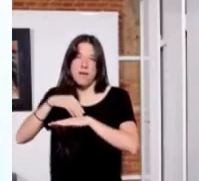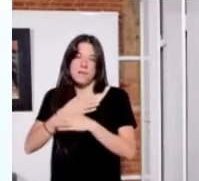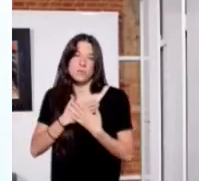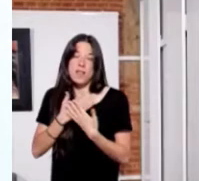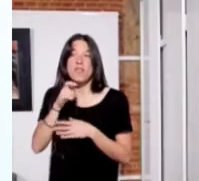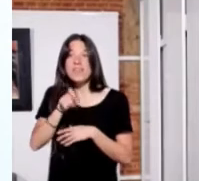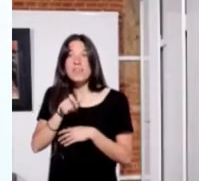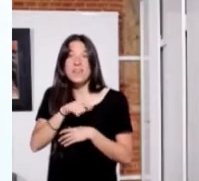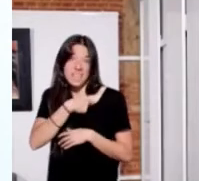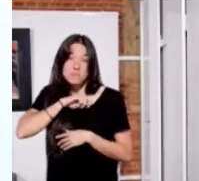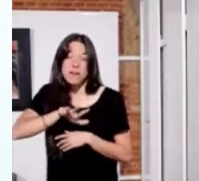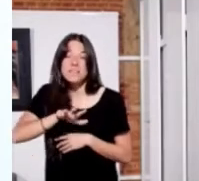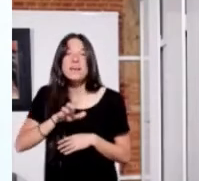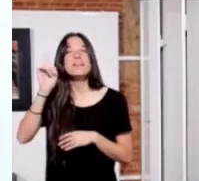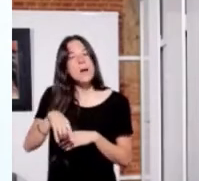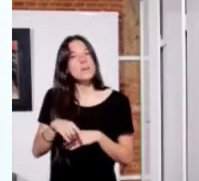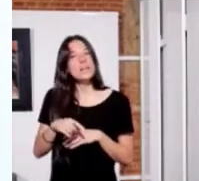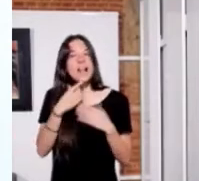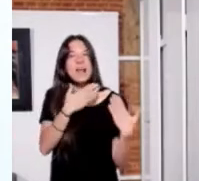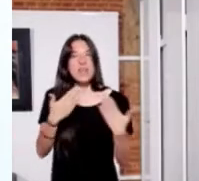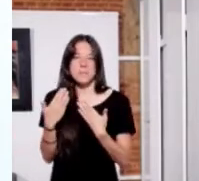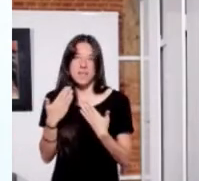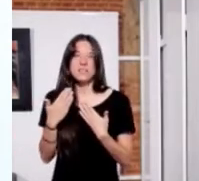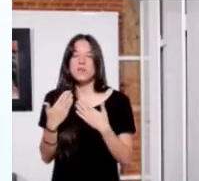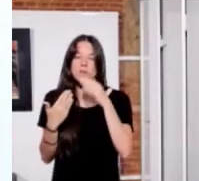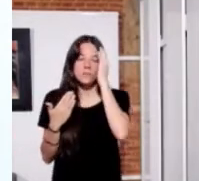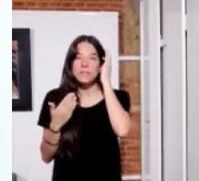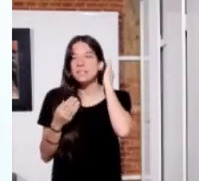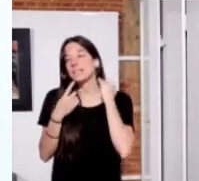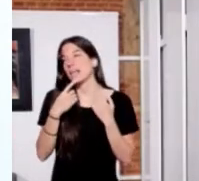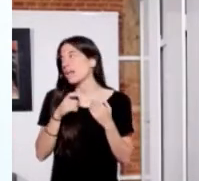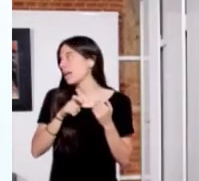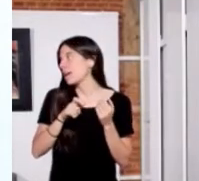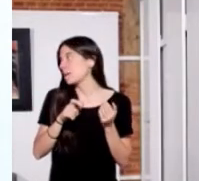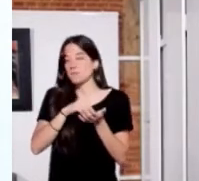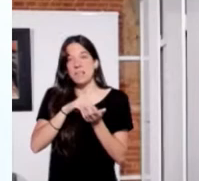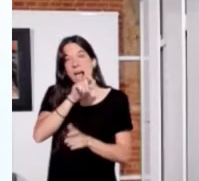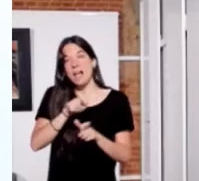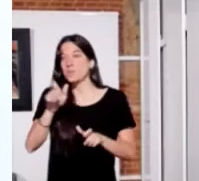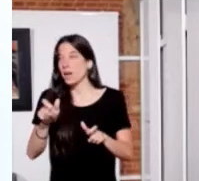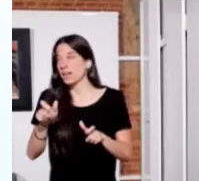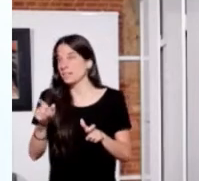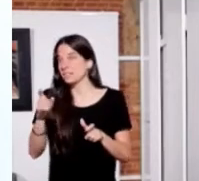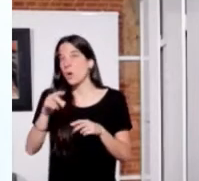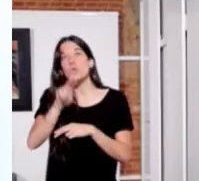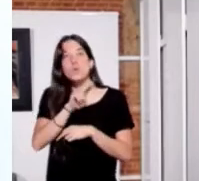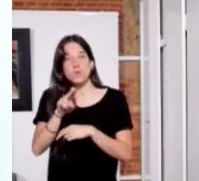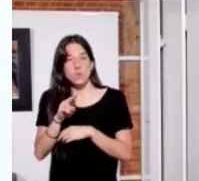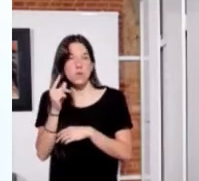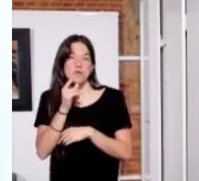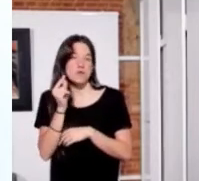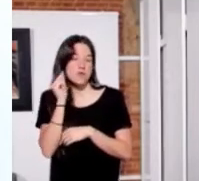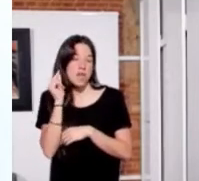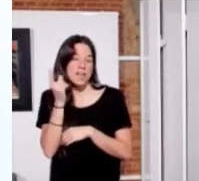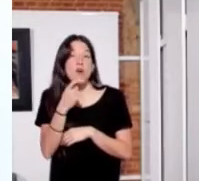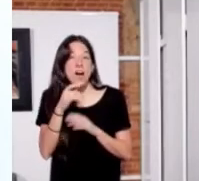el agradecimiento tanto a Cruz Roja, que hoy nos presta y nos abre las puertas de su casa aquí en el Espacio Pozas, y a